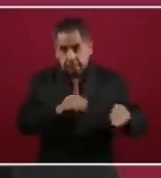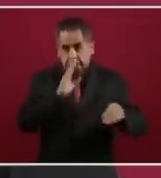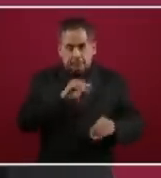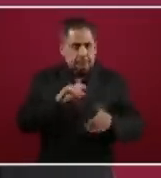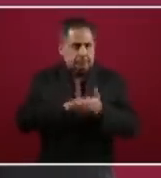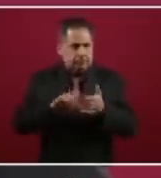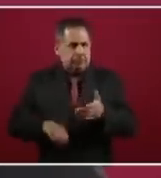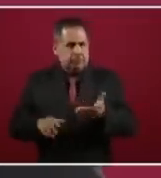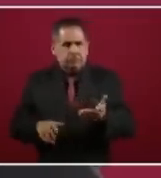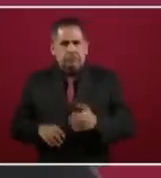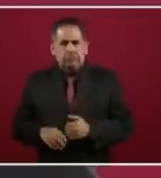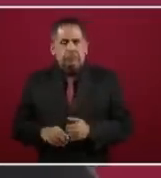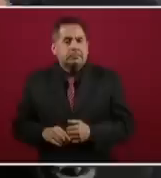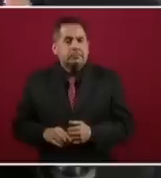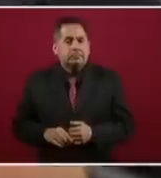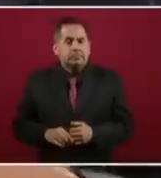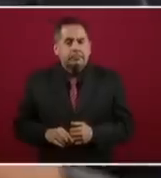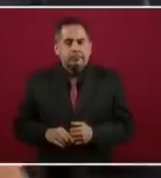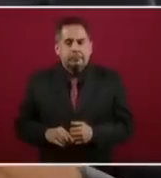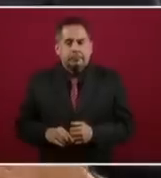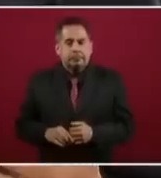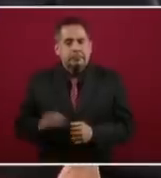ejemplo, si